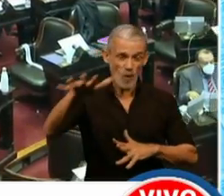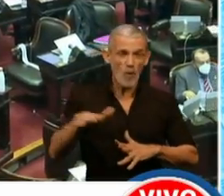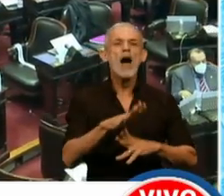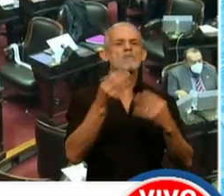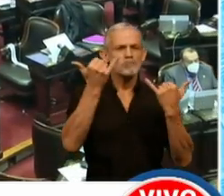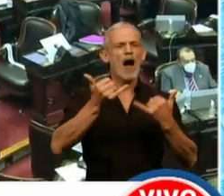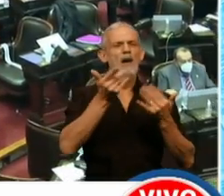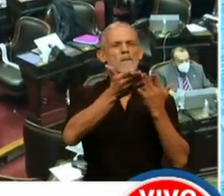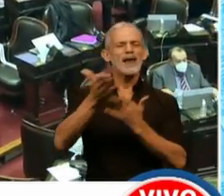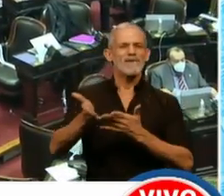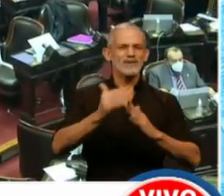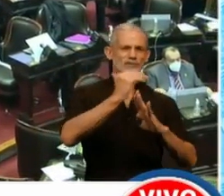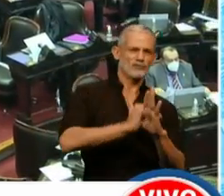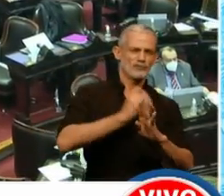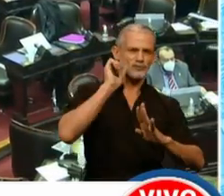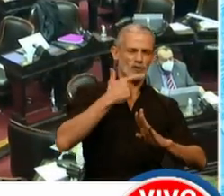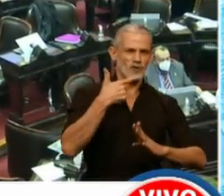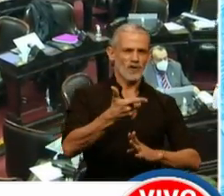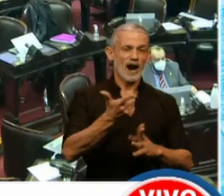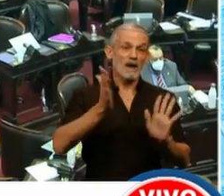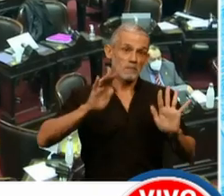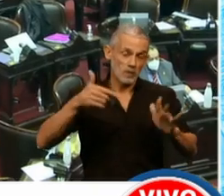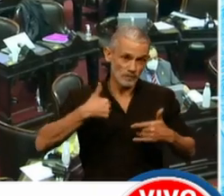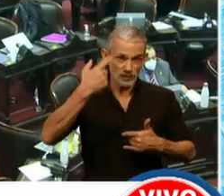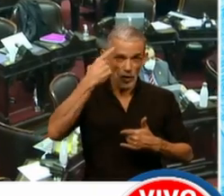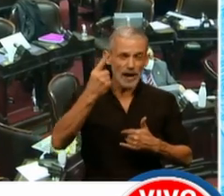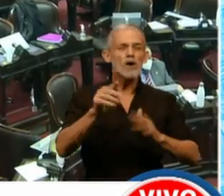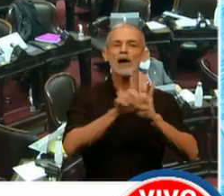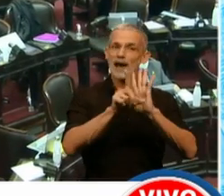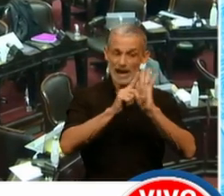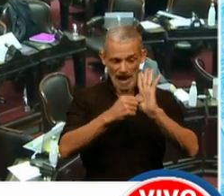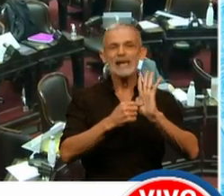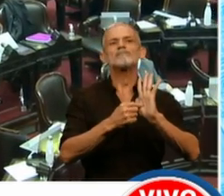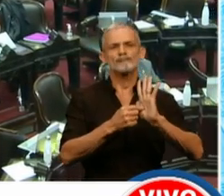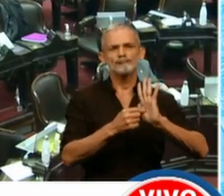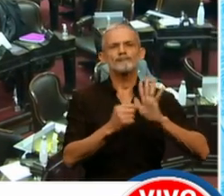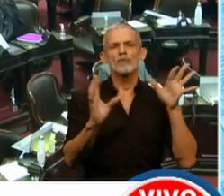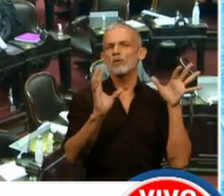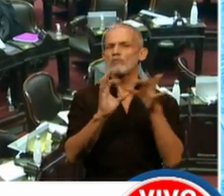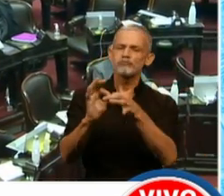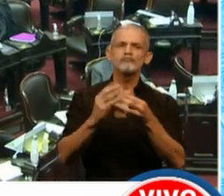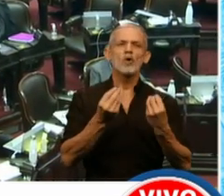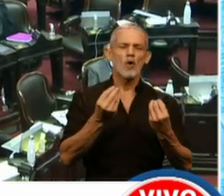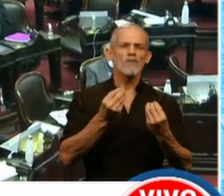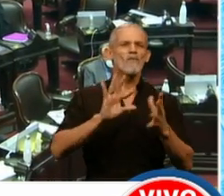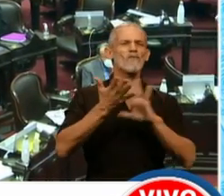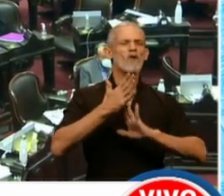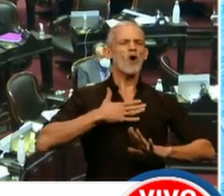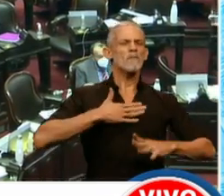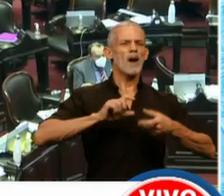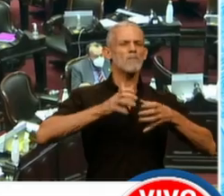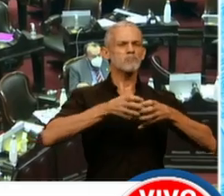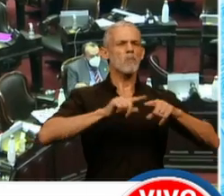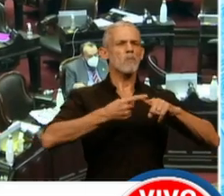van a tener este beneficio por eso creo que es una ley que tiene que ver con nuestra doctrina que